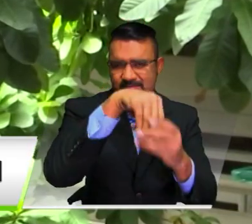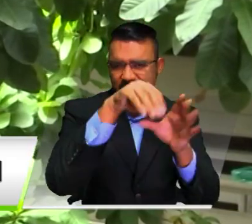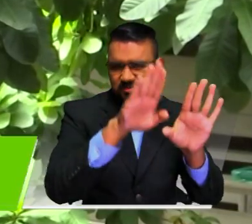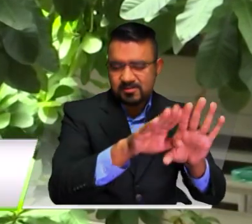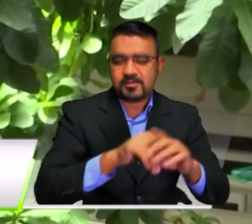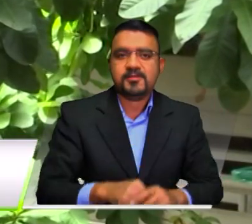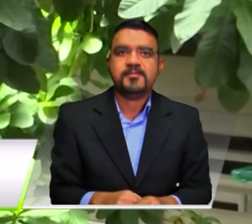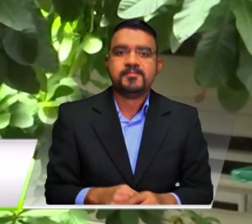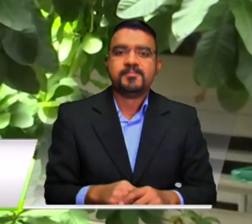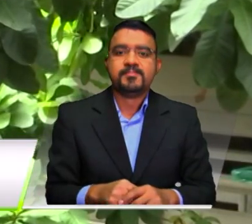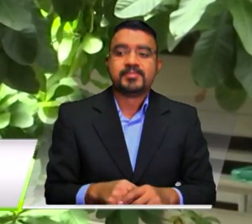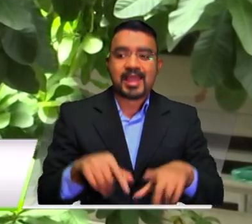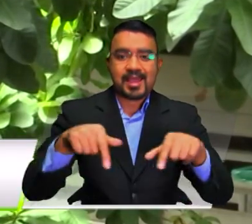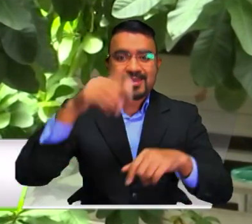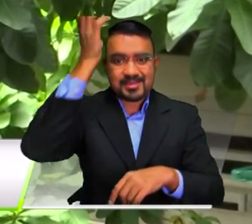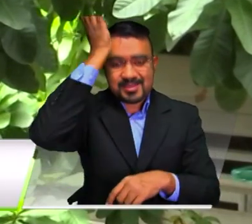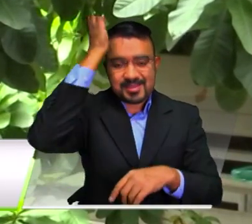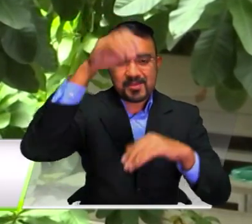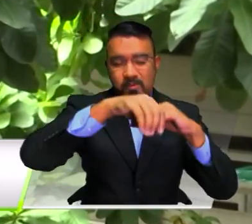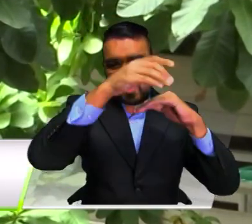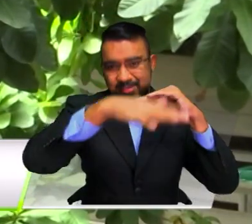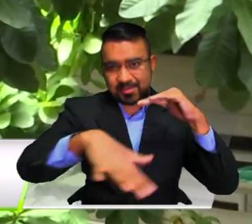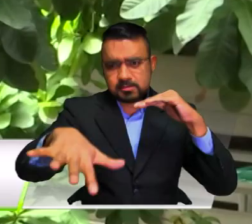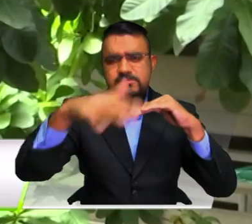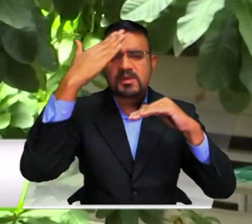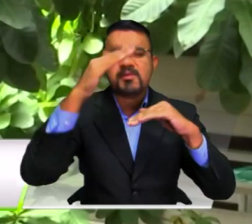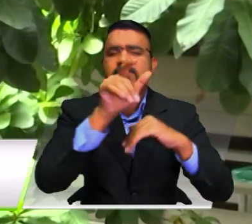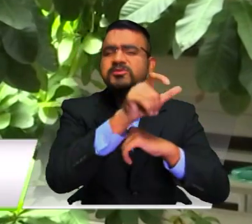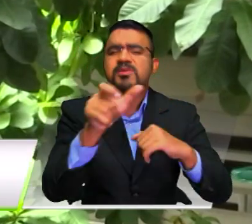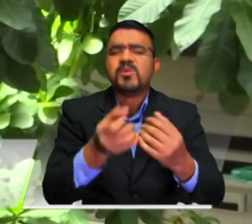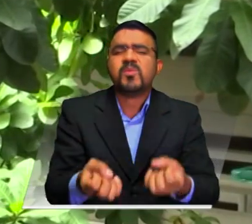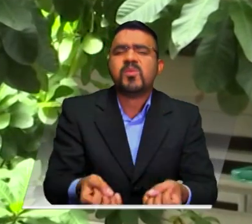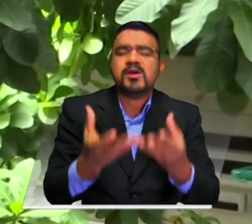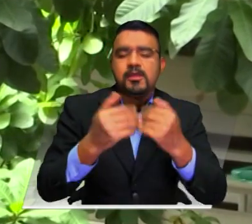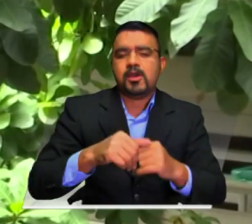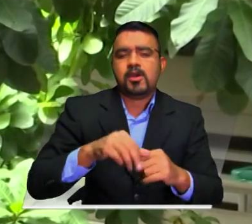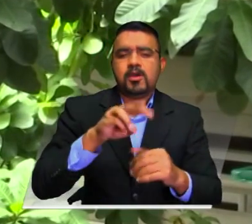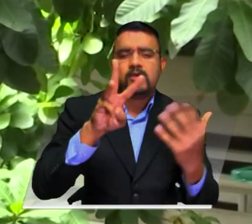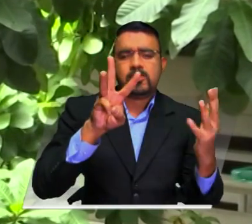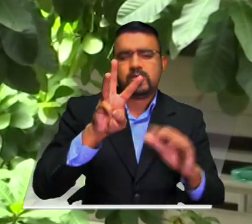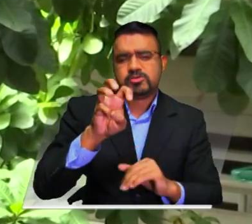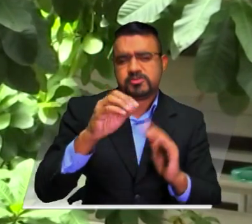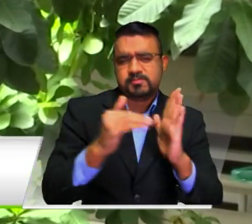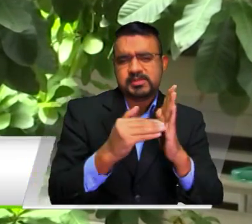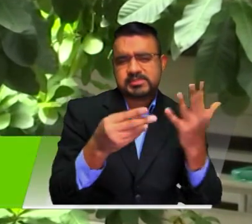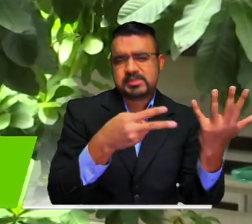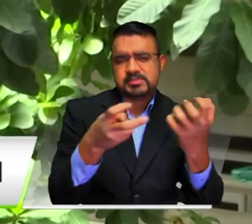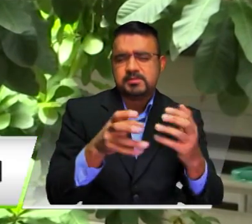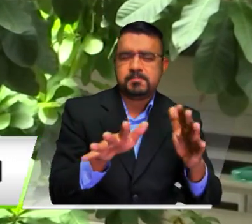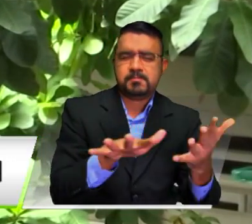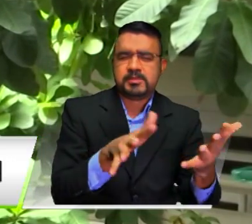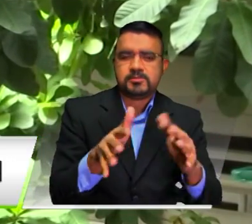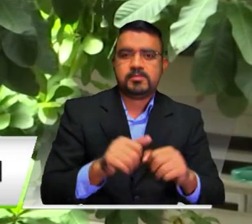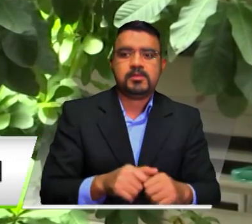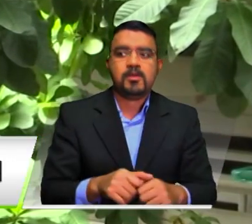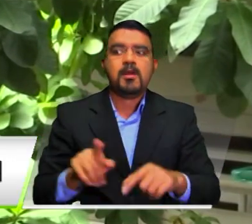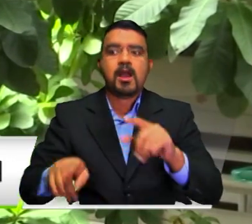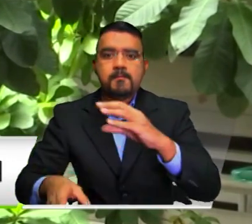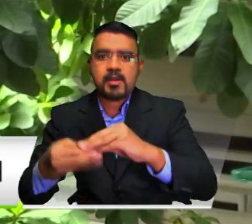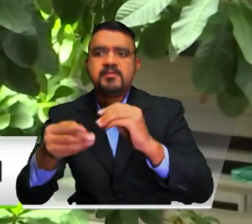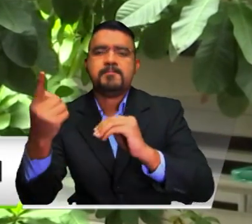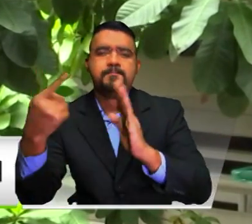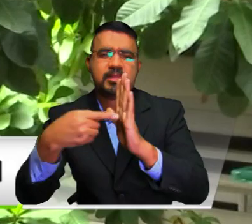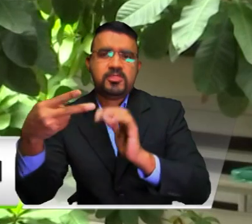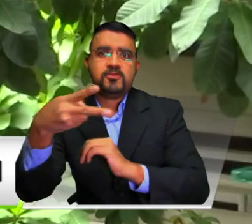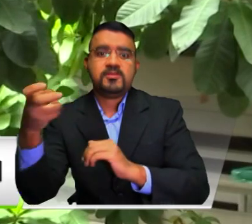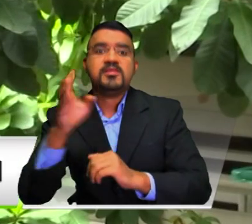aproximación de unos habitantes de 8.700 más esa aproximación que les decía de 1200 venezolanos que también tienen